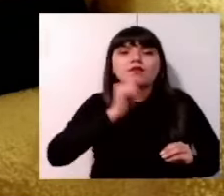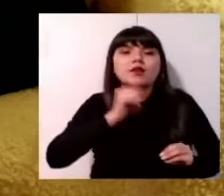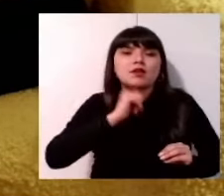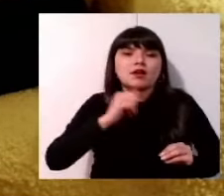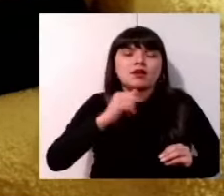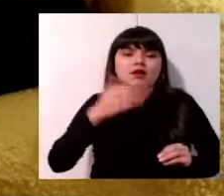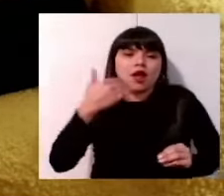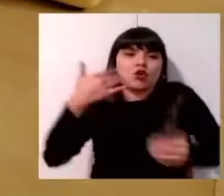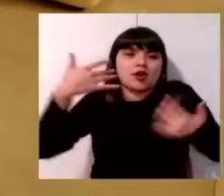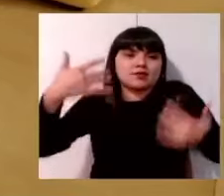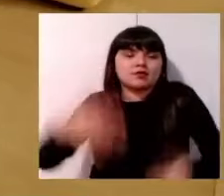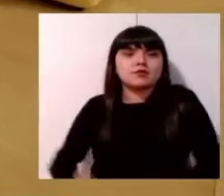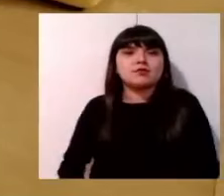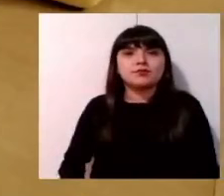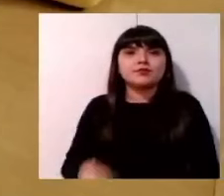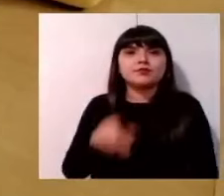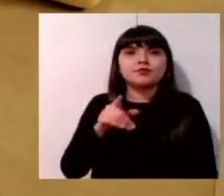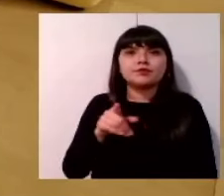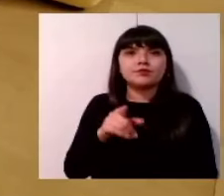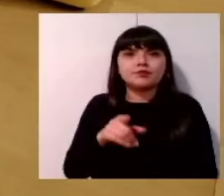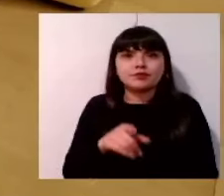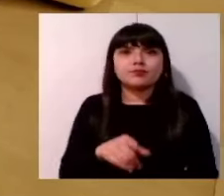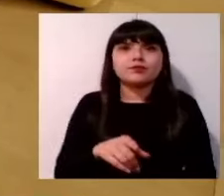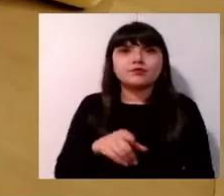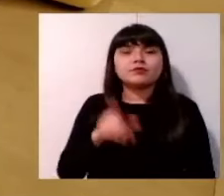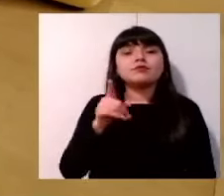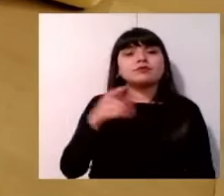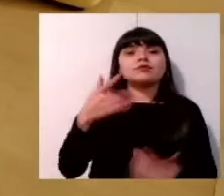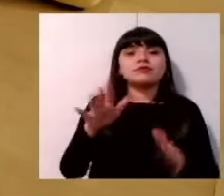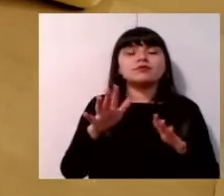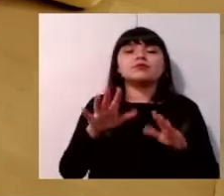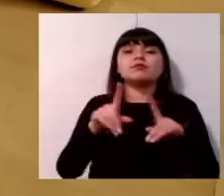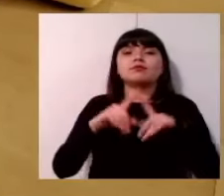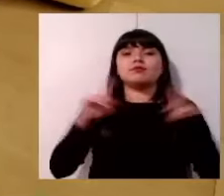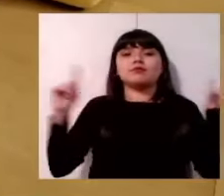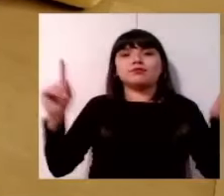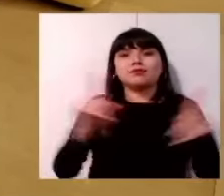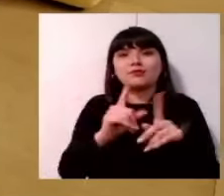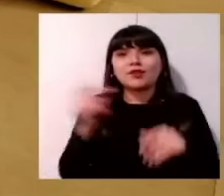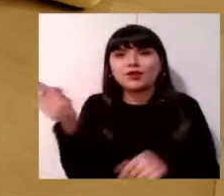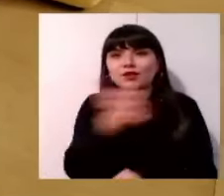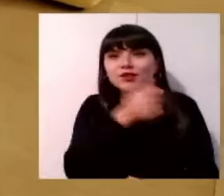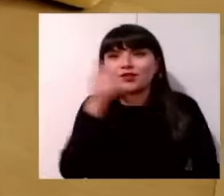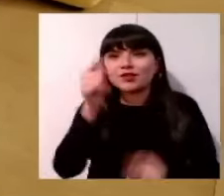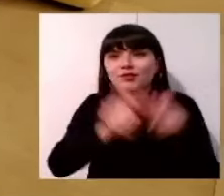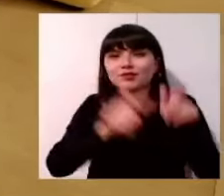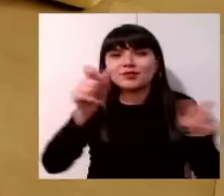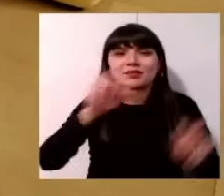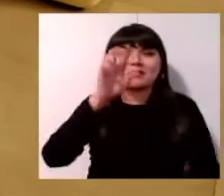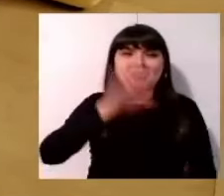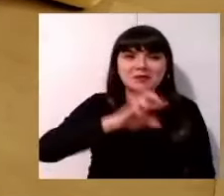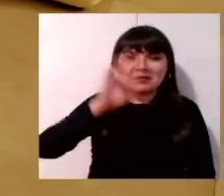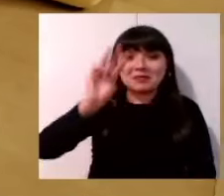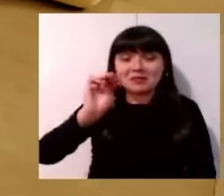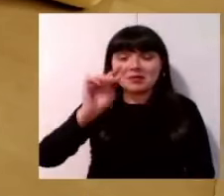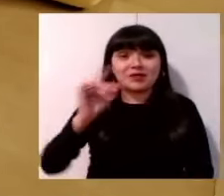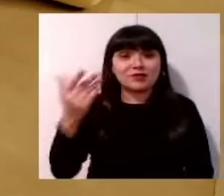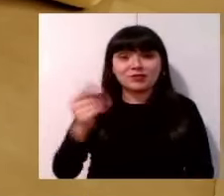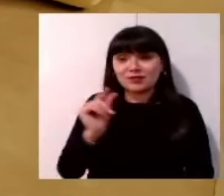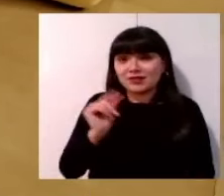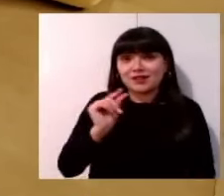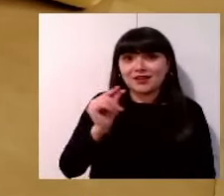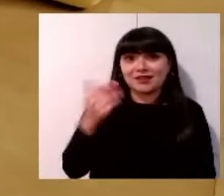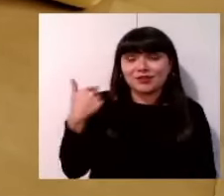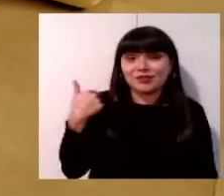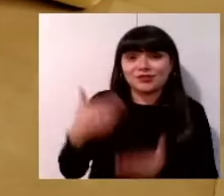ya para redondear a todas las personas que nos están viendo, a las mamás, a los papás, que tienen que, bueno, en un ratito ya estamos como por ir a hacer dormir a los